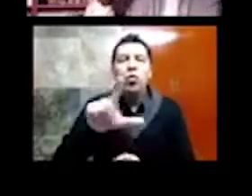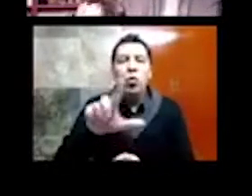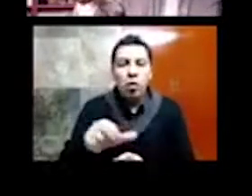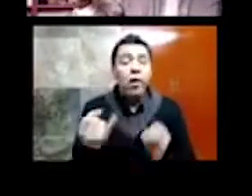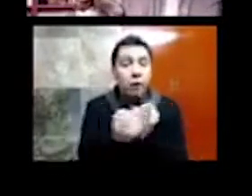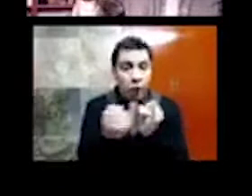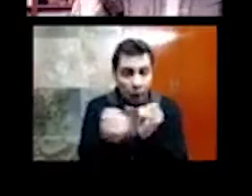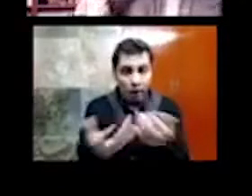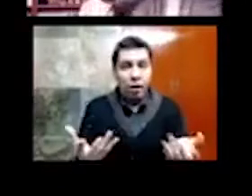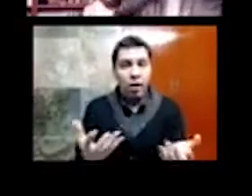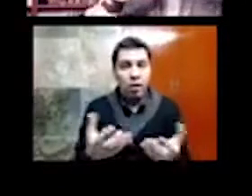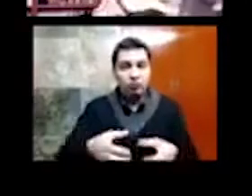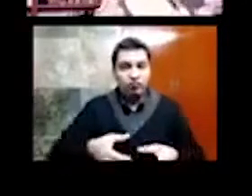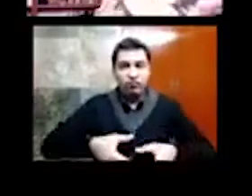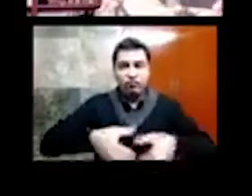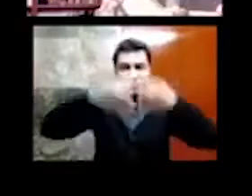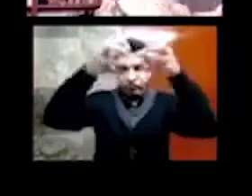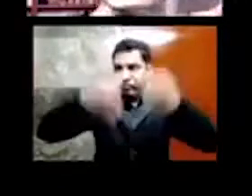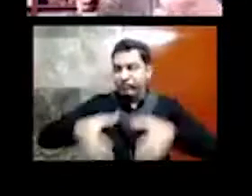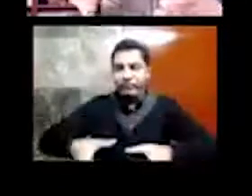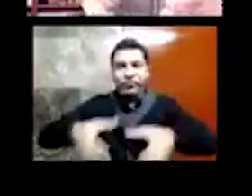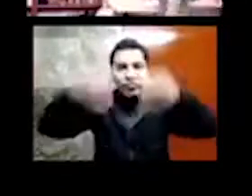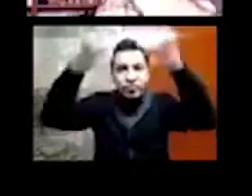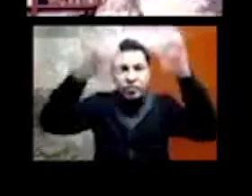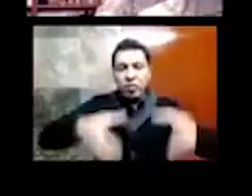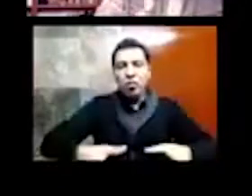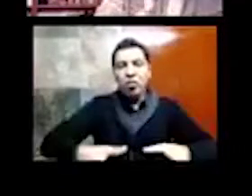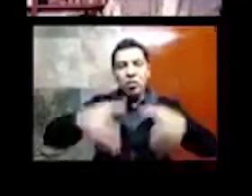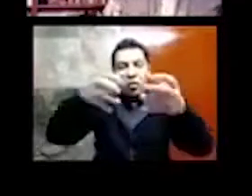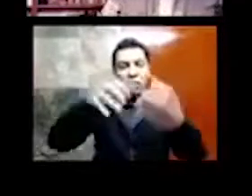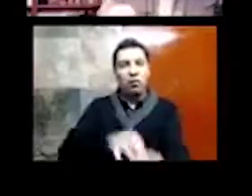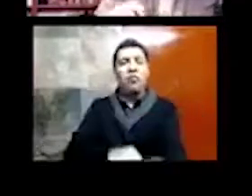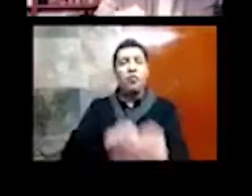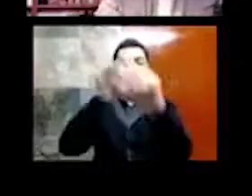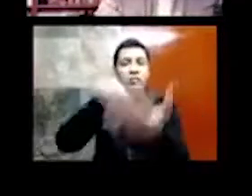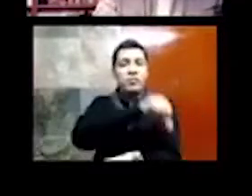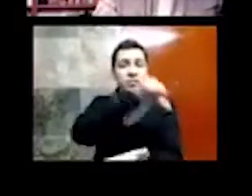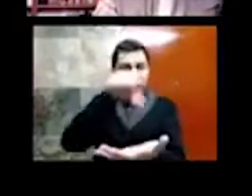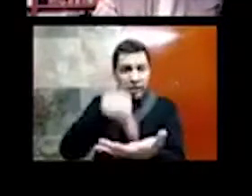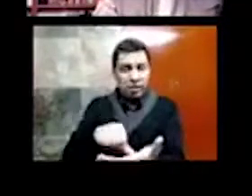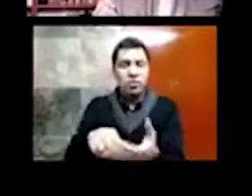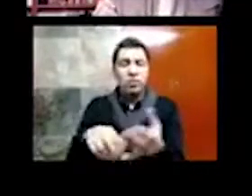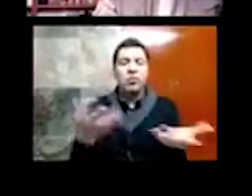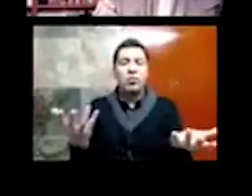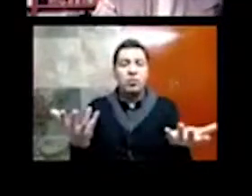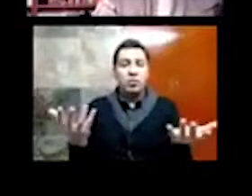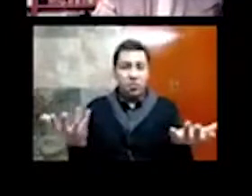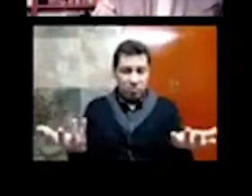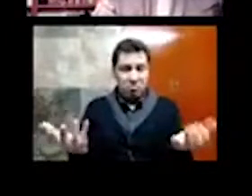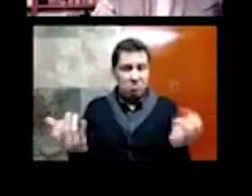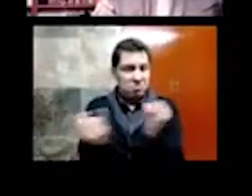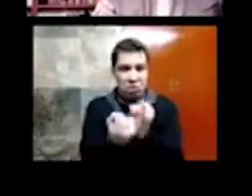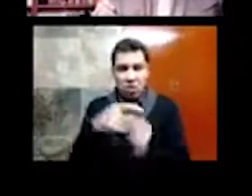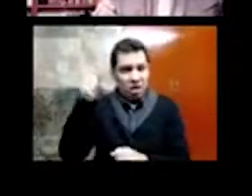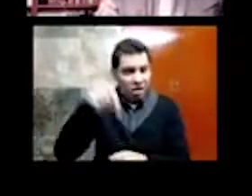edificios siempre frontales al centro, donde está incluso el juego de pelota. Hoy el Mexica, al